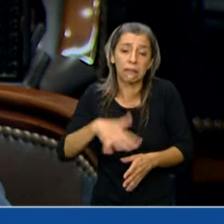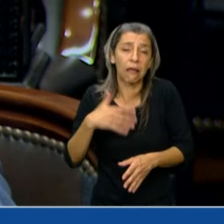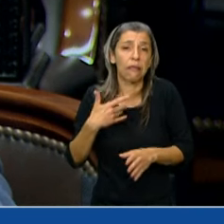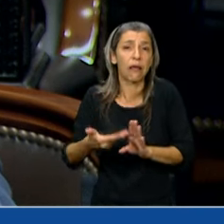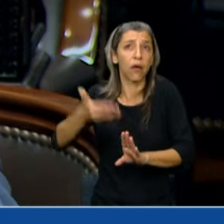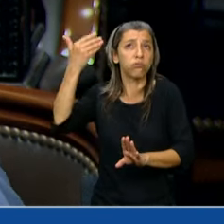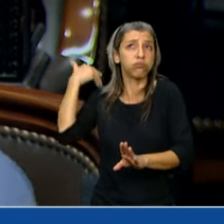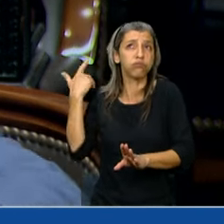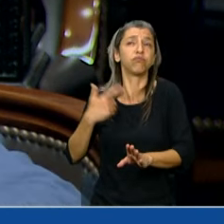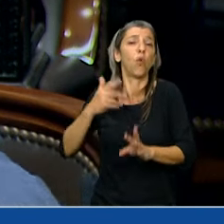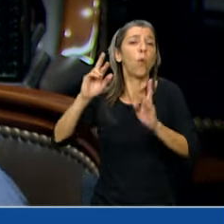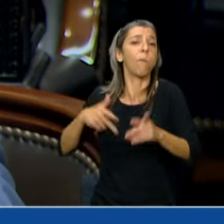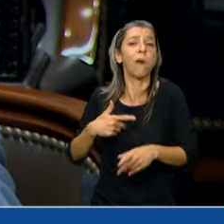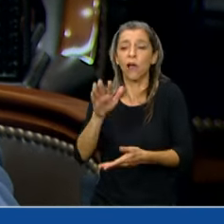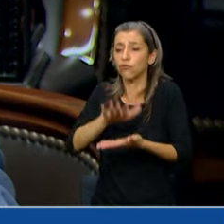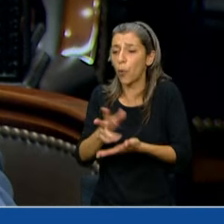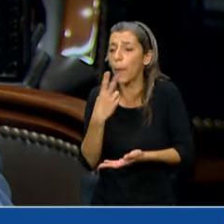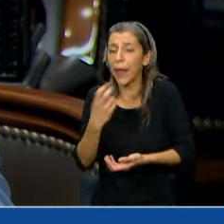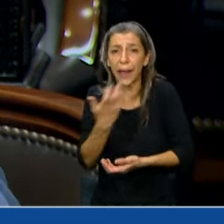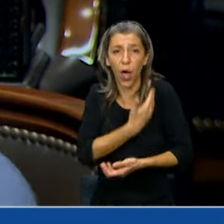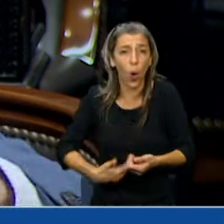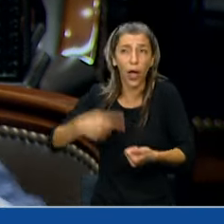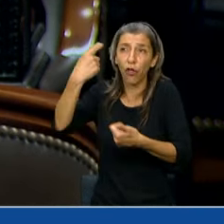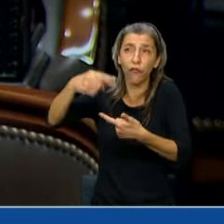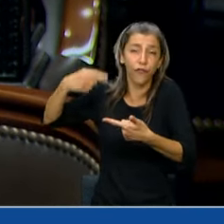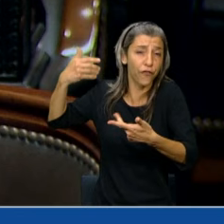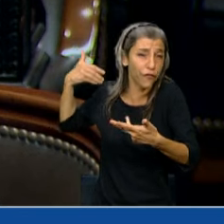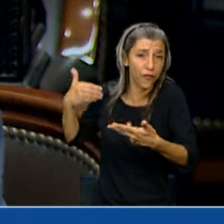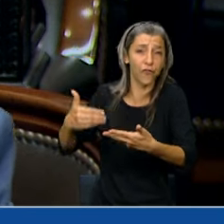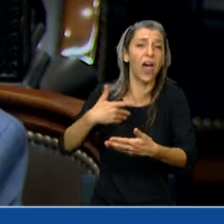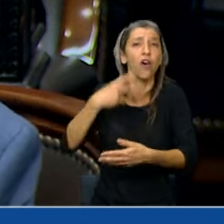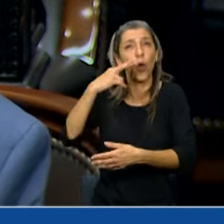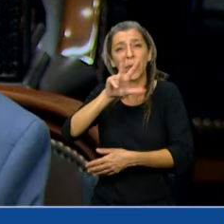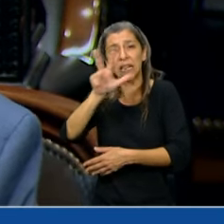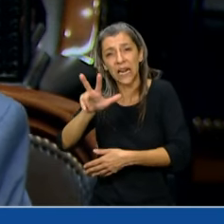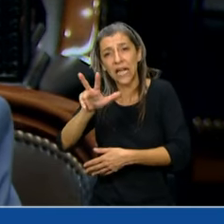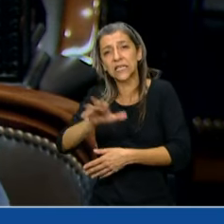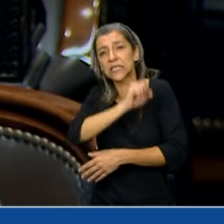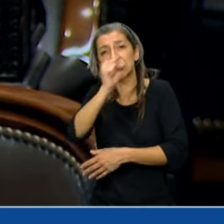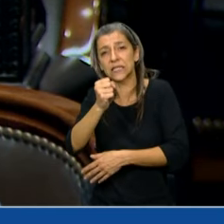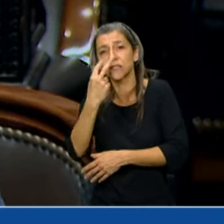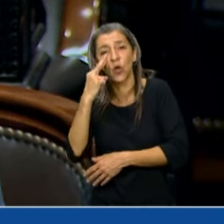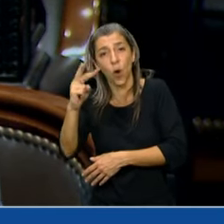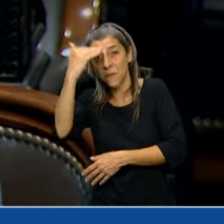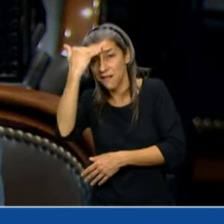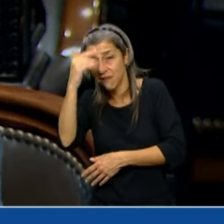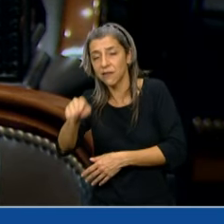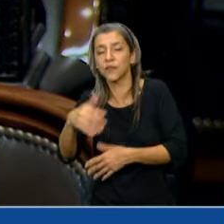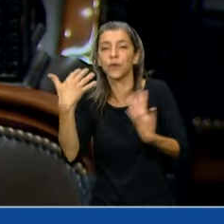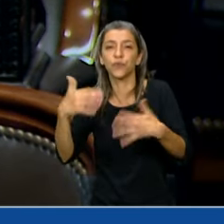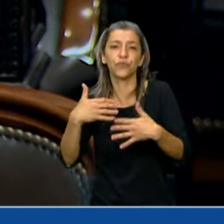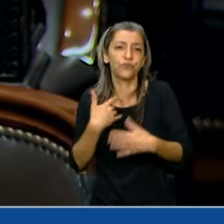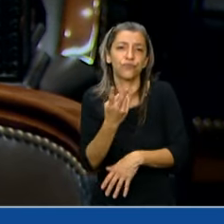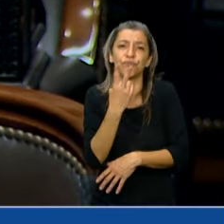todos sus gobiernos y en todas sus formas sobre todo del 2003 al 2015 donde nos dejaron un déficit